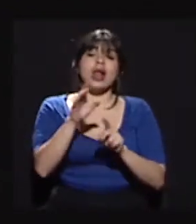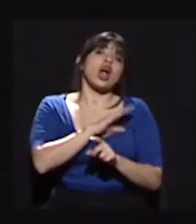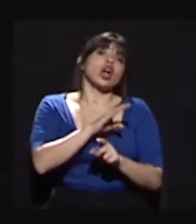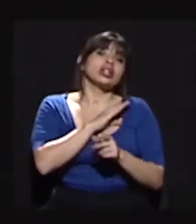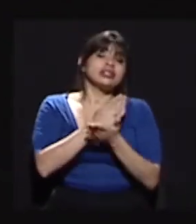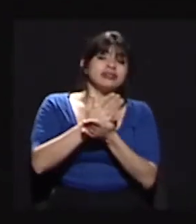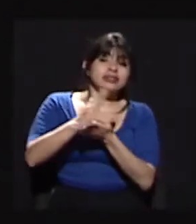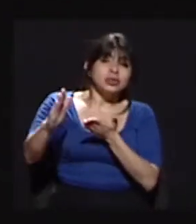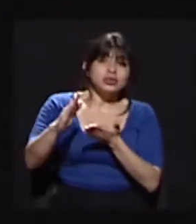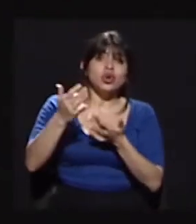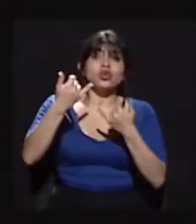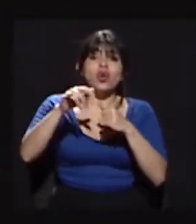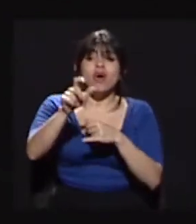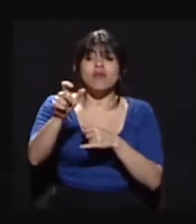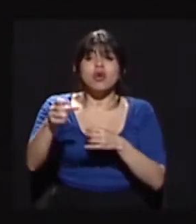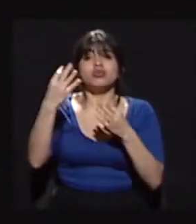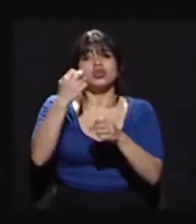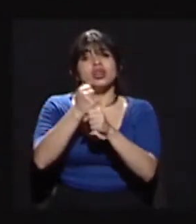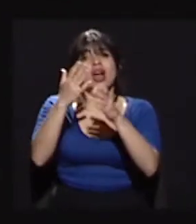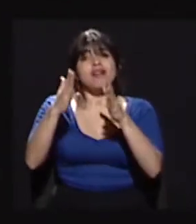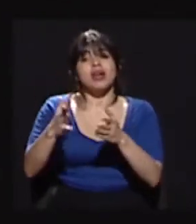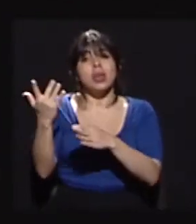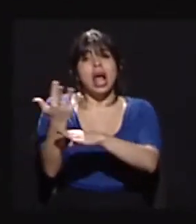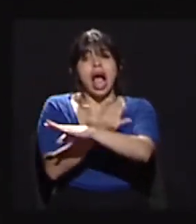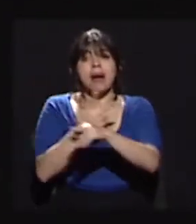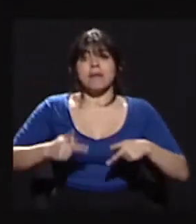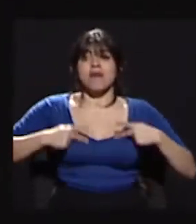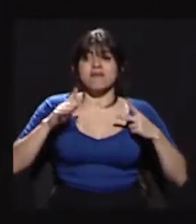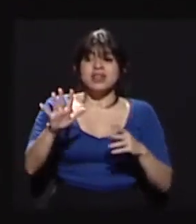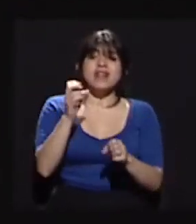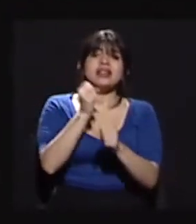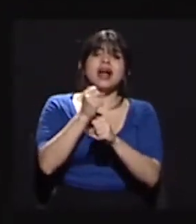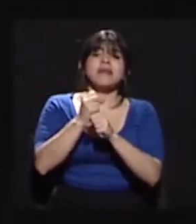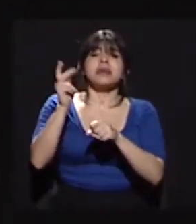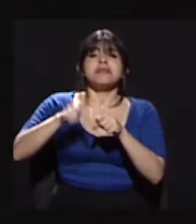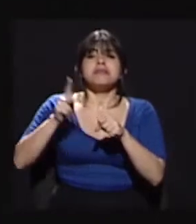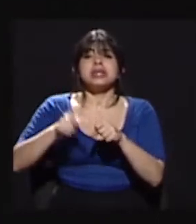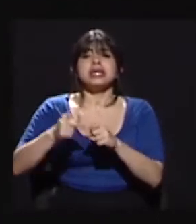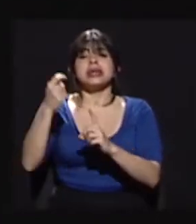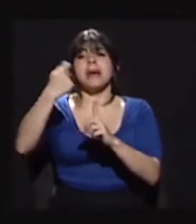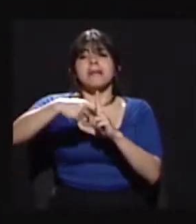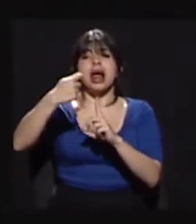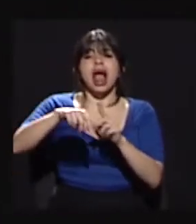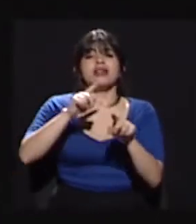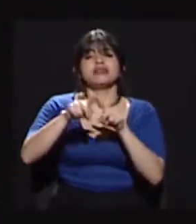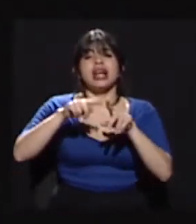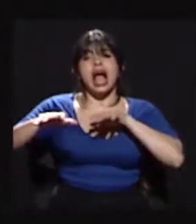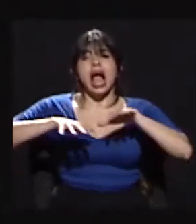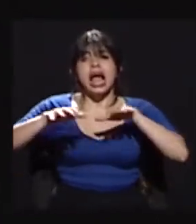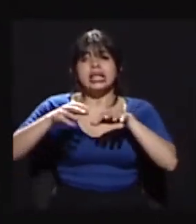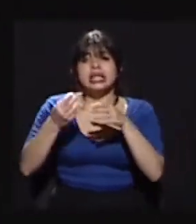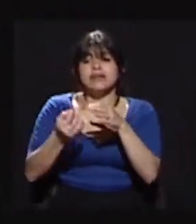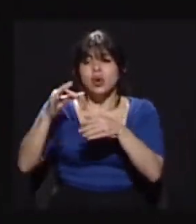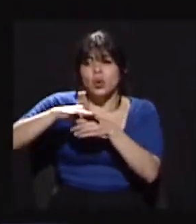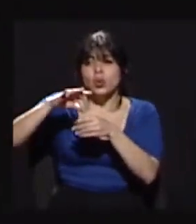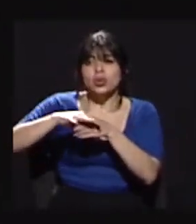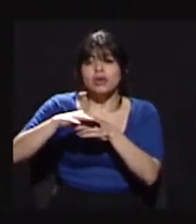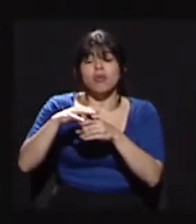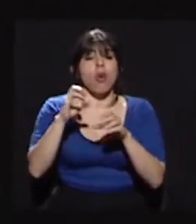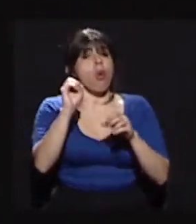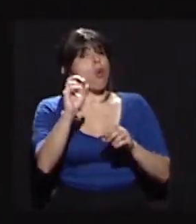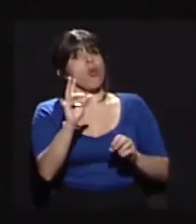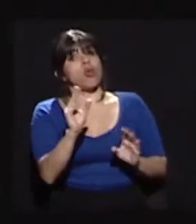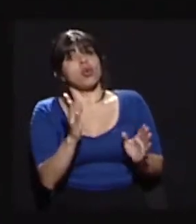exclusión en la que todavía viven muchos de los trabajadores del campo trabajando en piñera las bananeras muchas actividades monocultivos o no